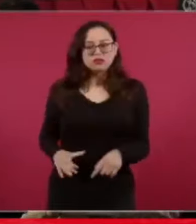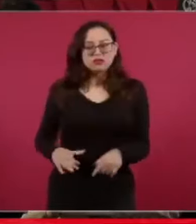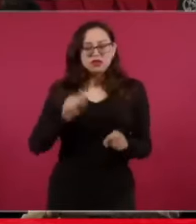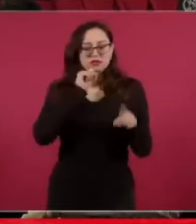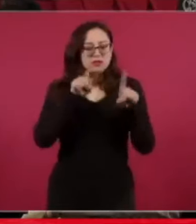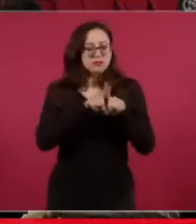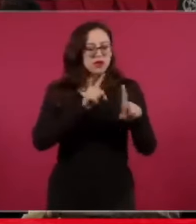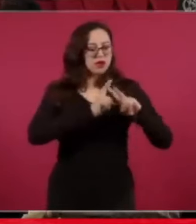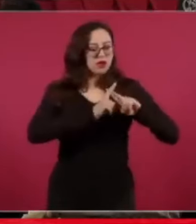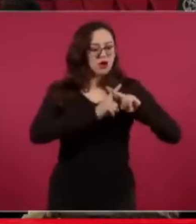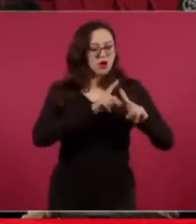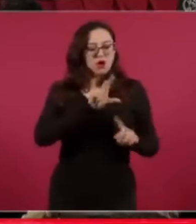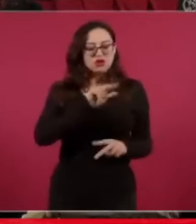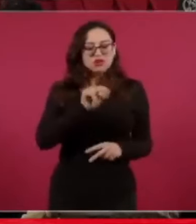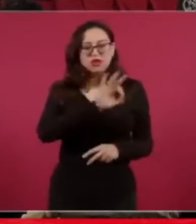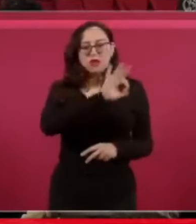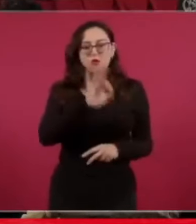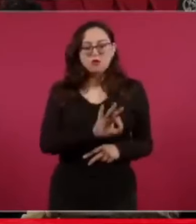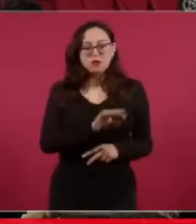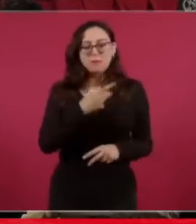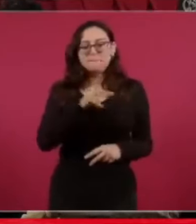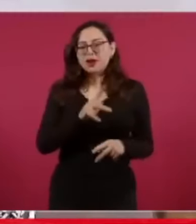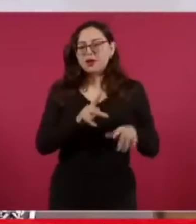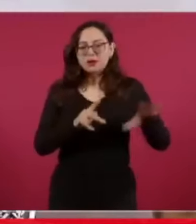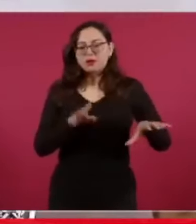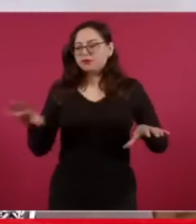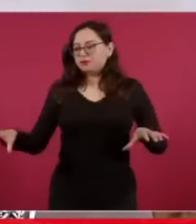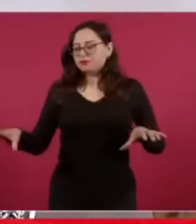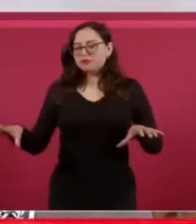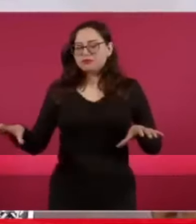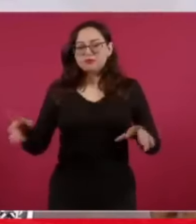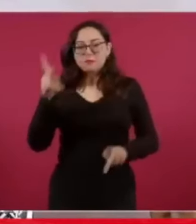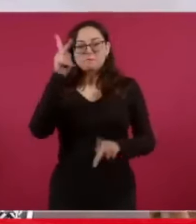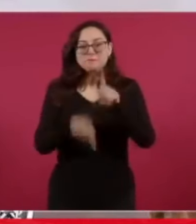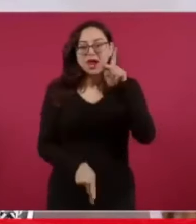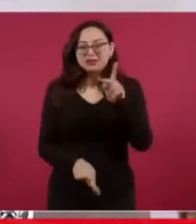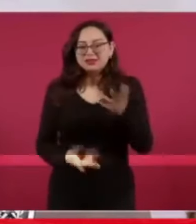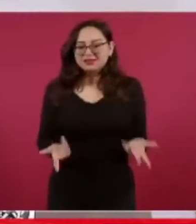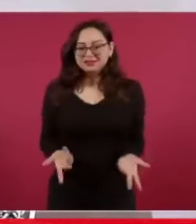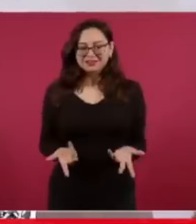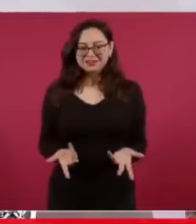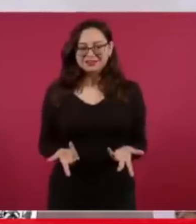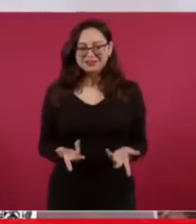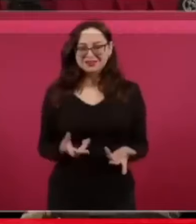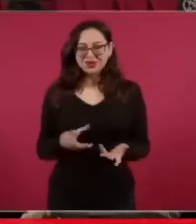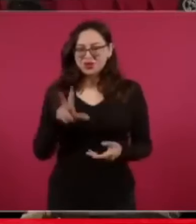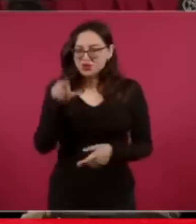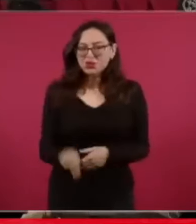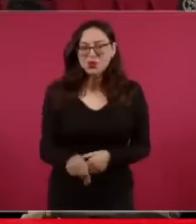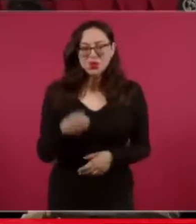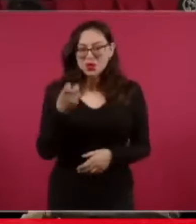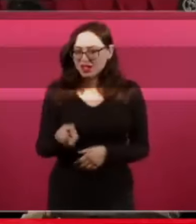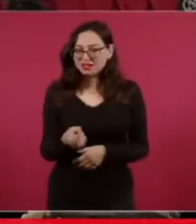cuadro, como una gráfica. No,